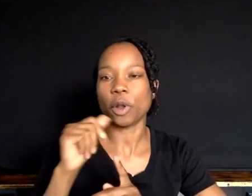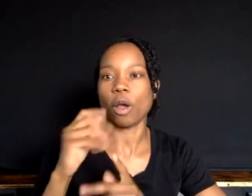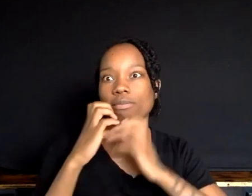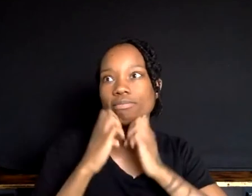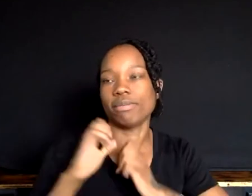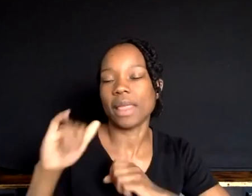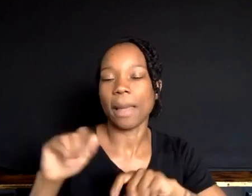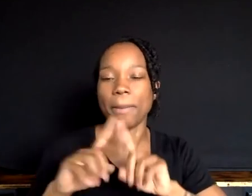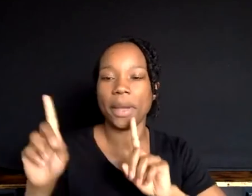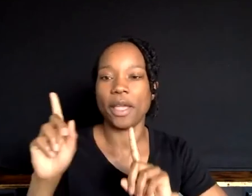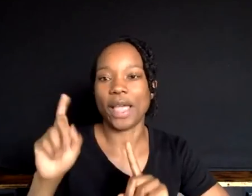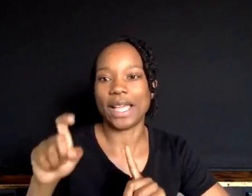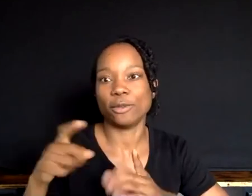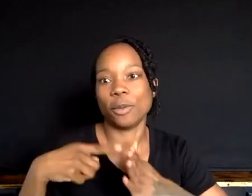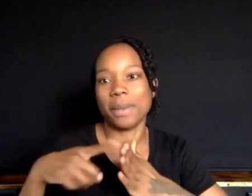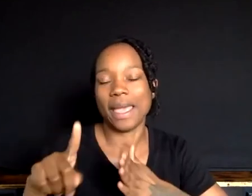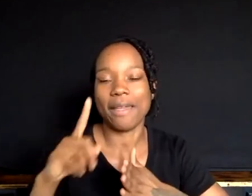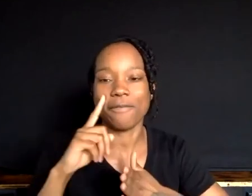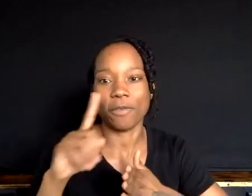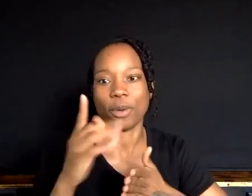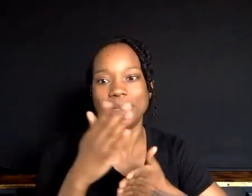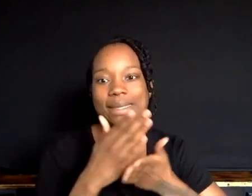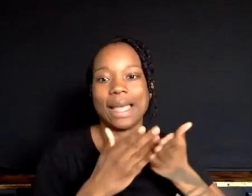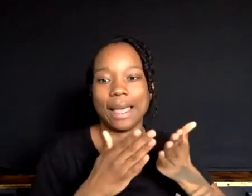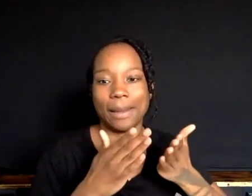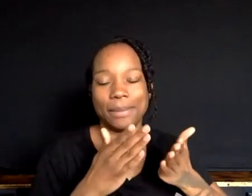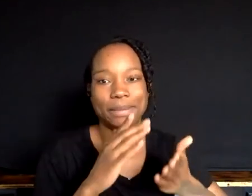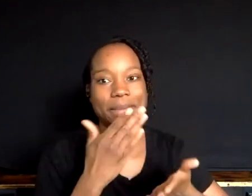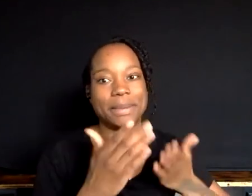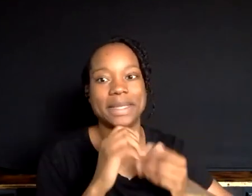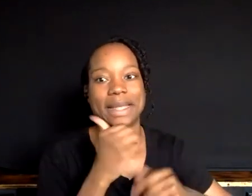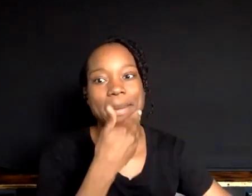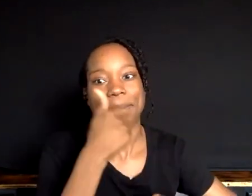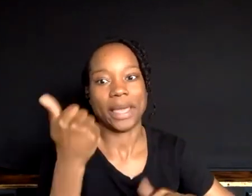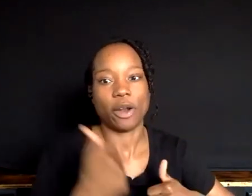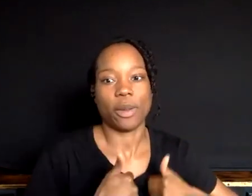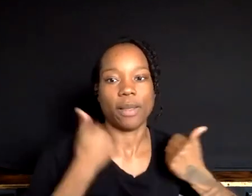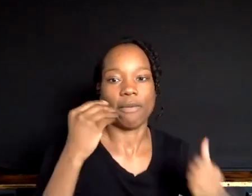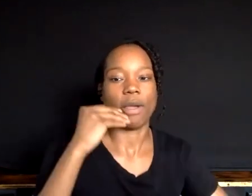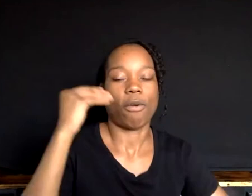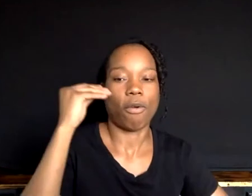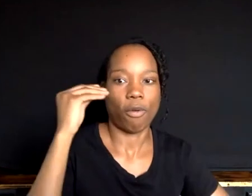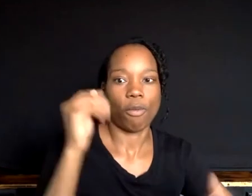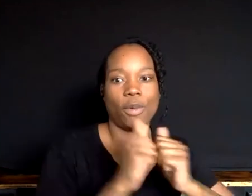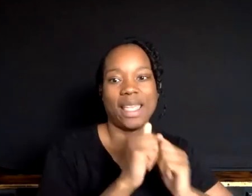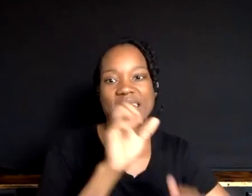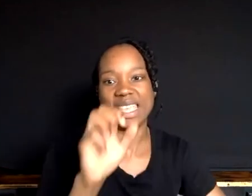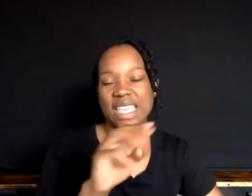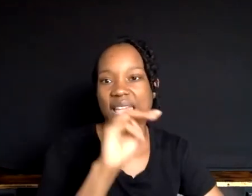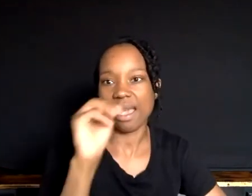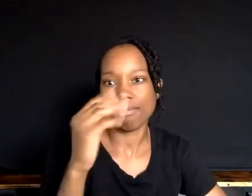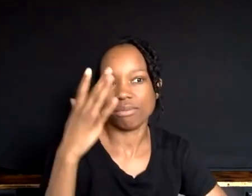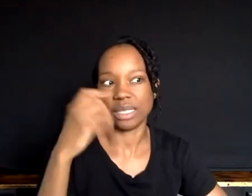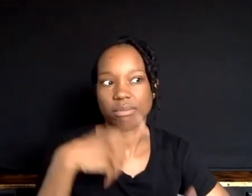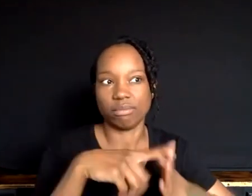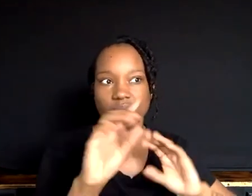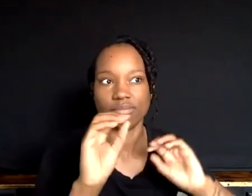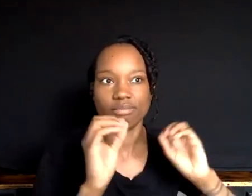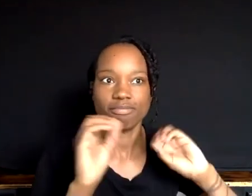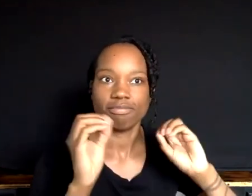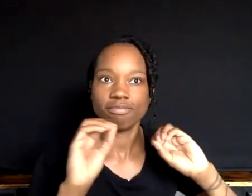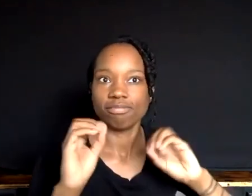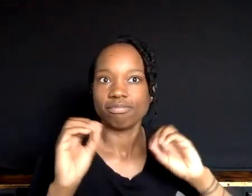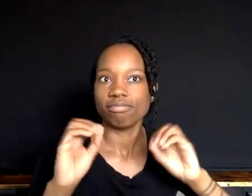que pagar por algo que no va a ser mejor cuando estás viviendo en tu casa, pero tienes la